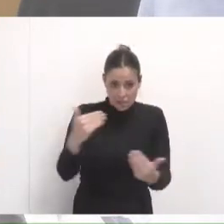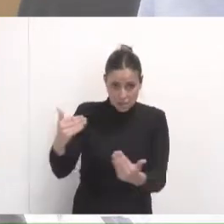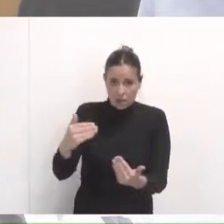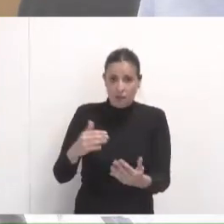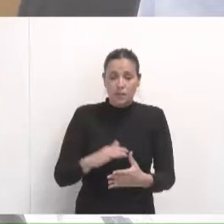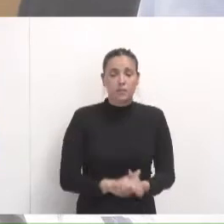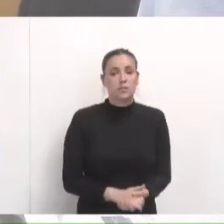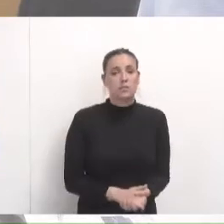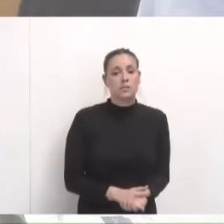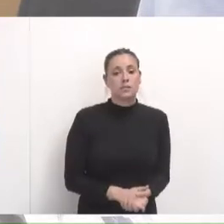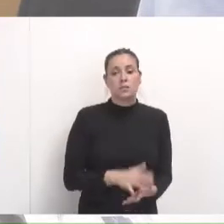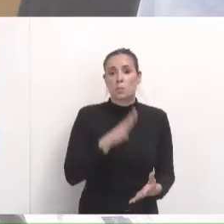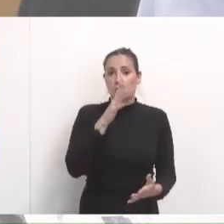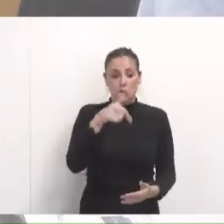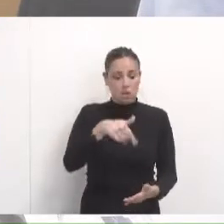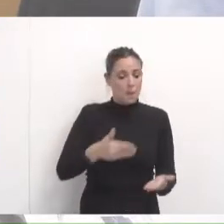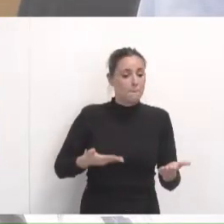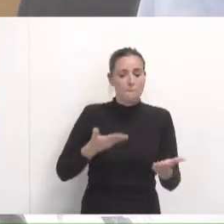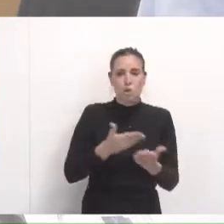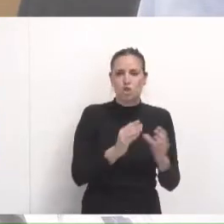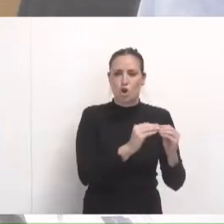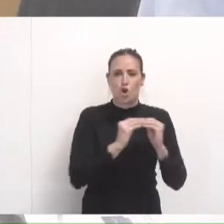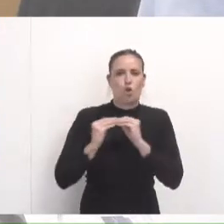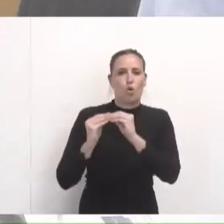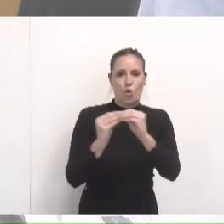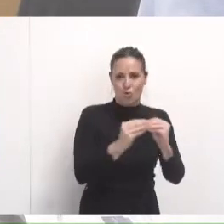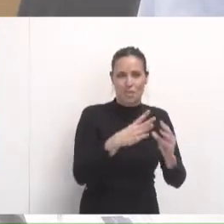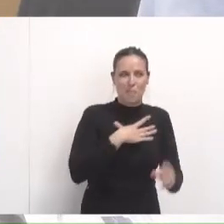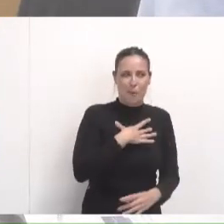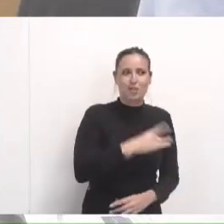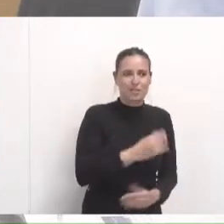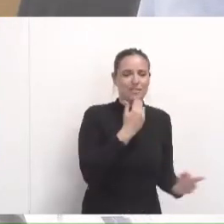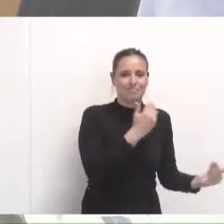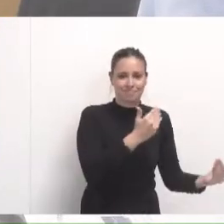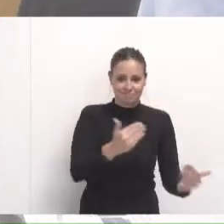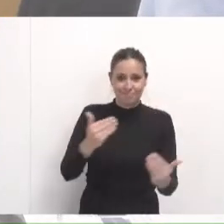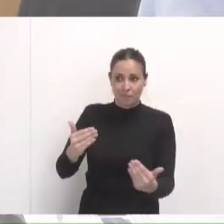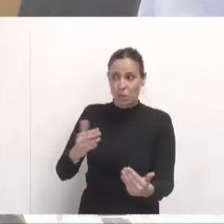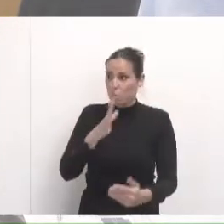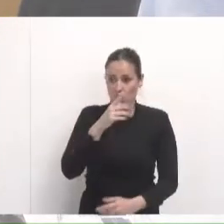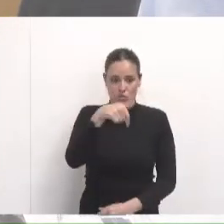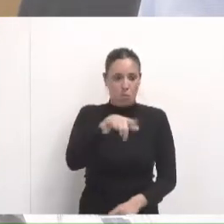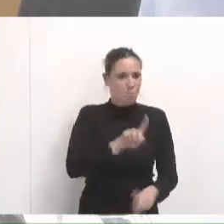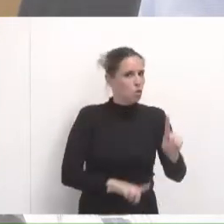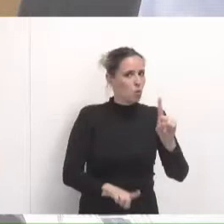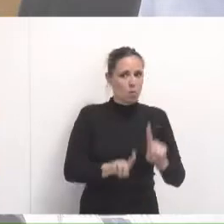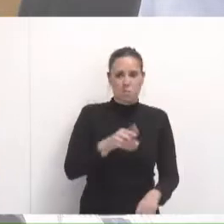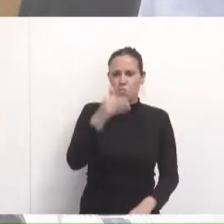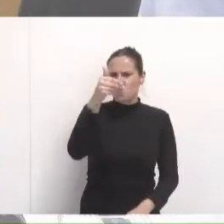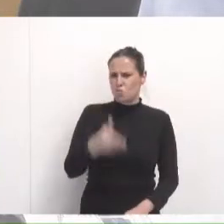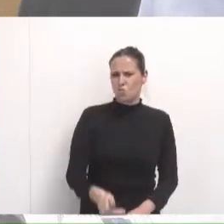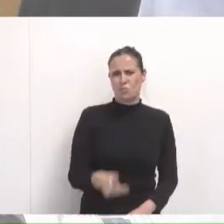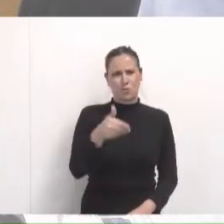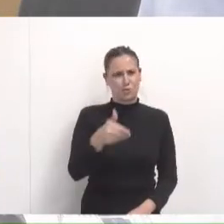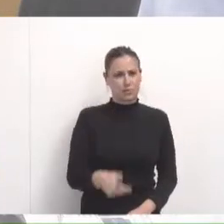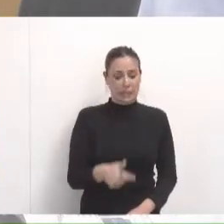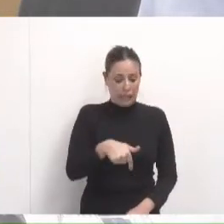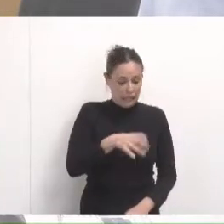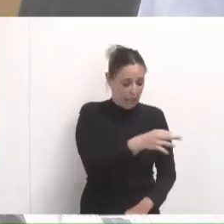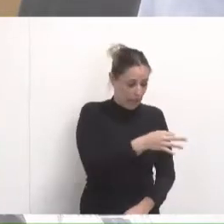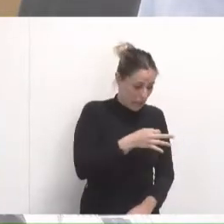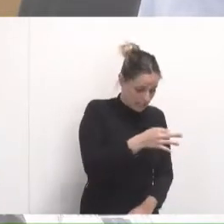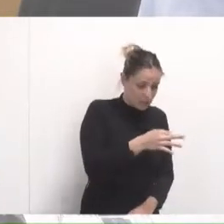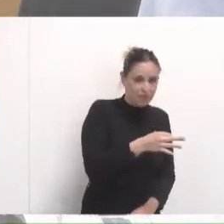hacer posible una moción conjunta ante un problema tan importante que tiene no solamente la isla,